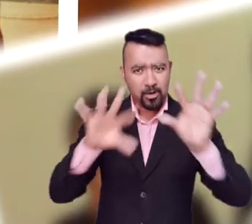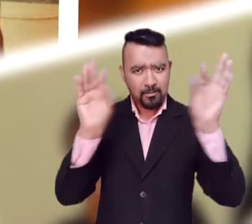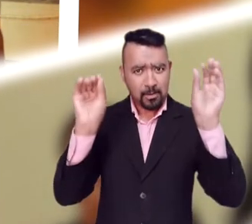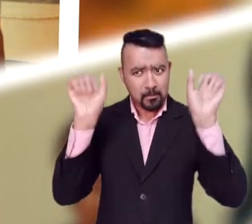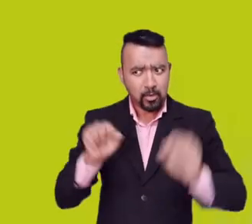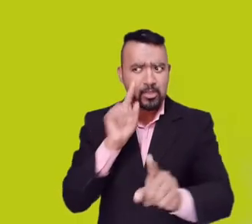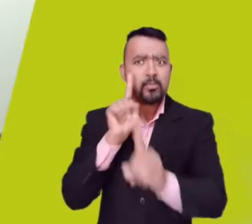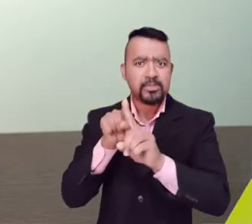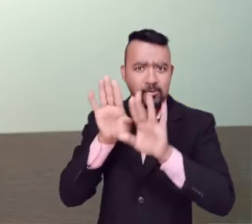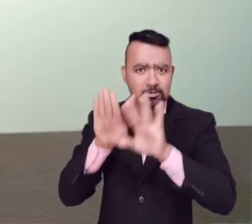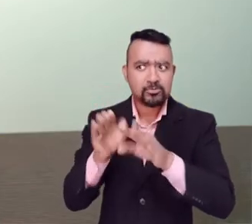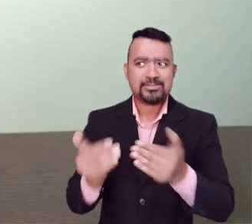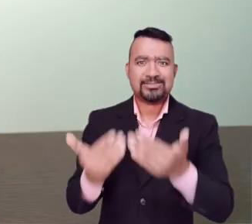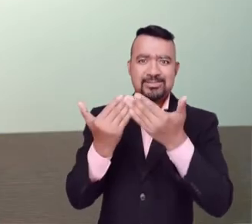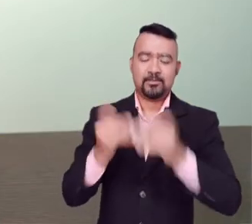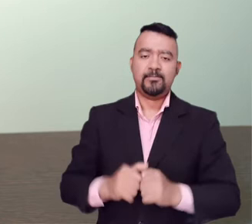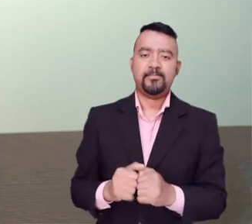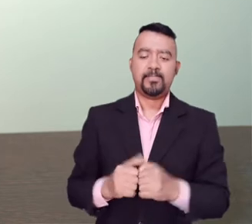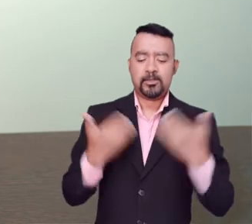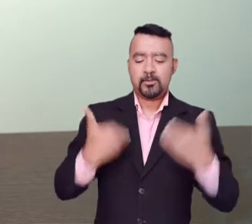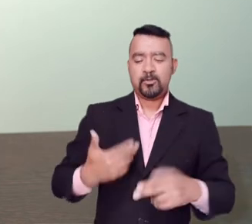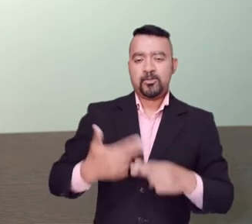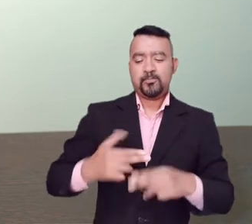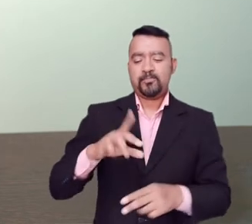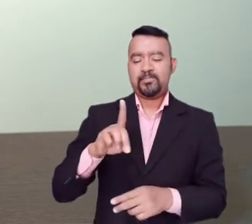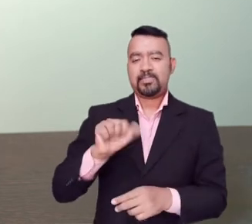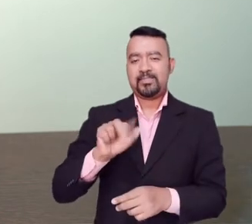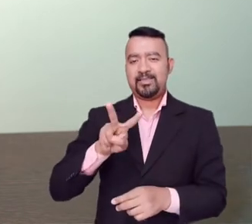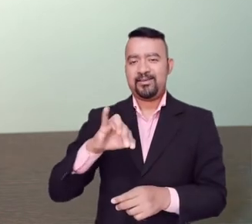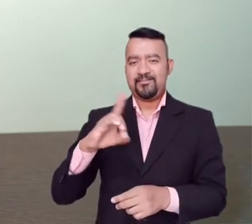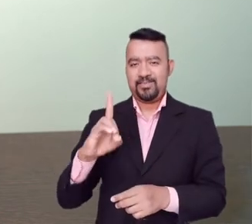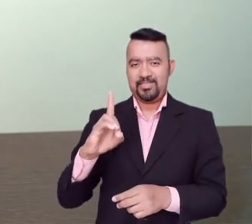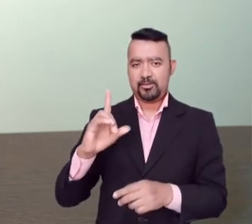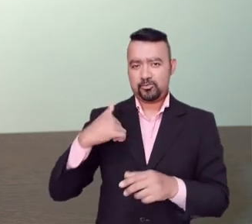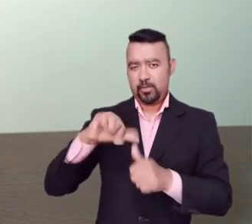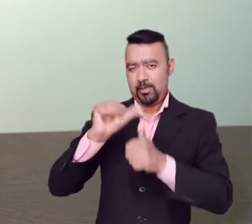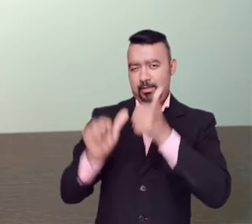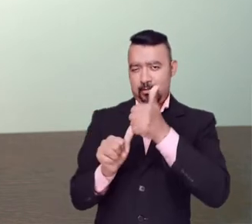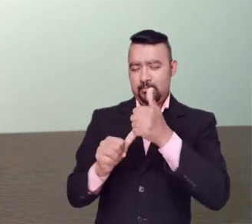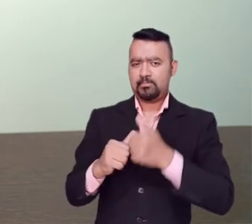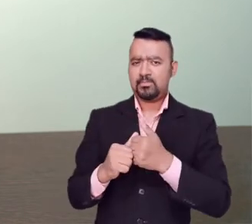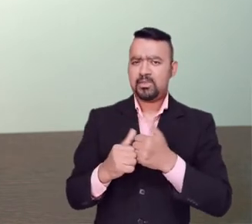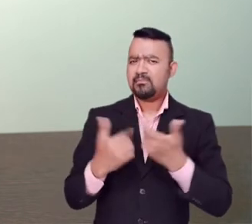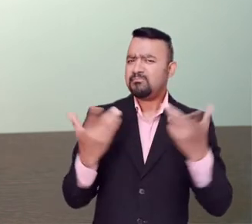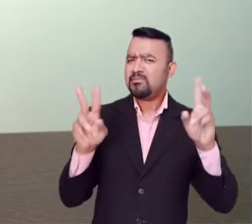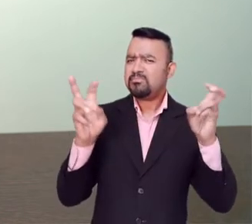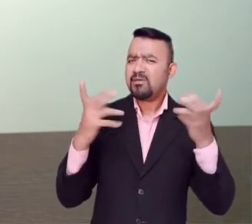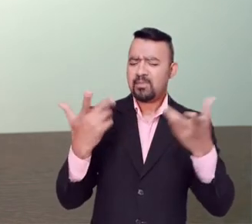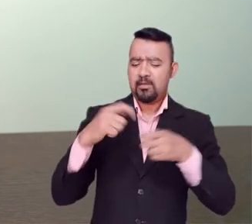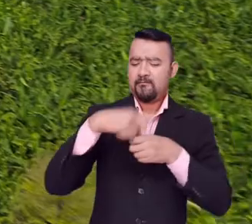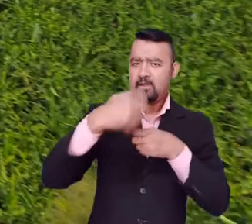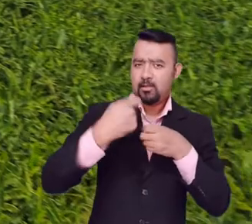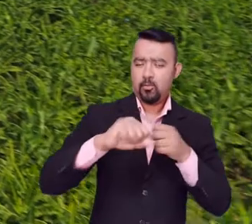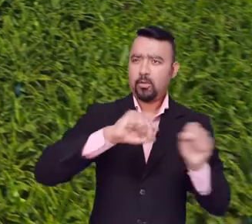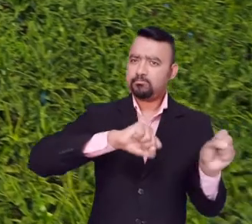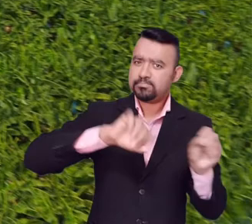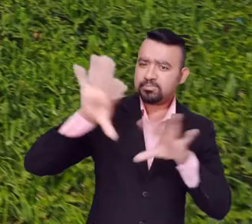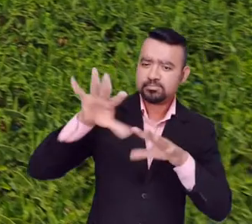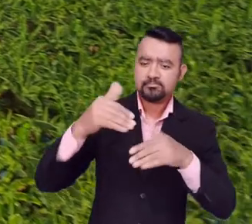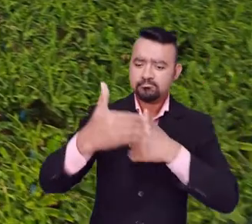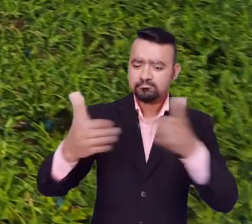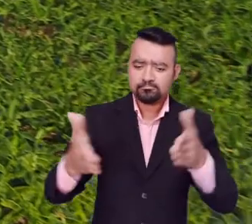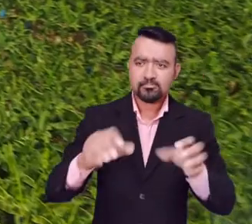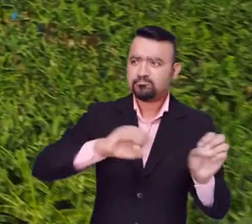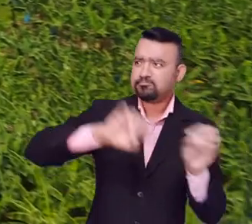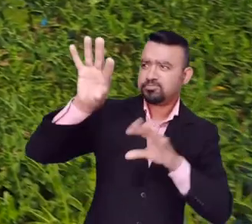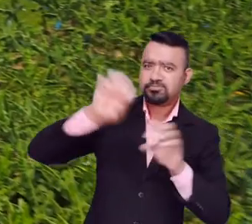departamento. Mi nombre es David Molina, soy el gerente general del grupo Banaxpor. Banaxpor es una empresa dedicada a la producción y comercialización